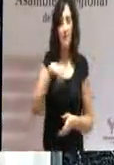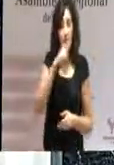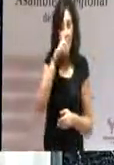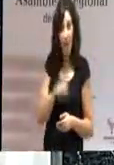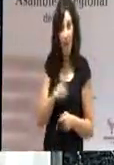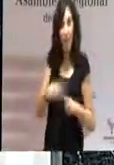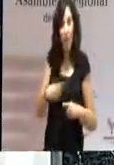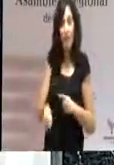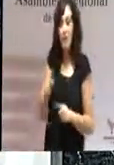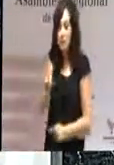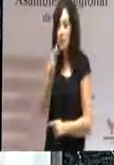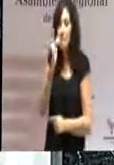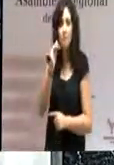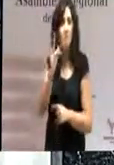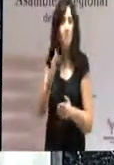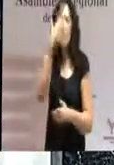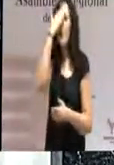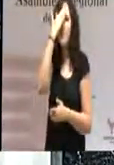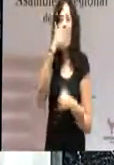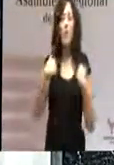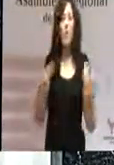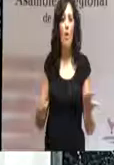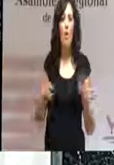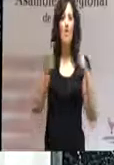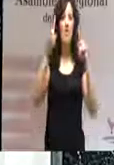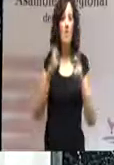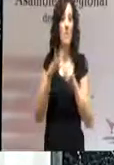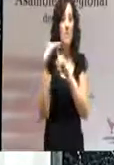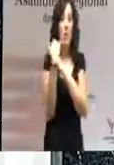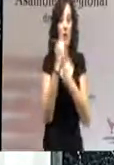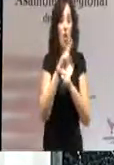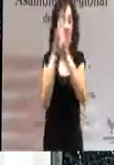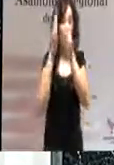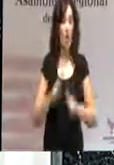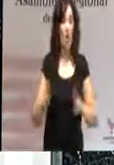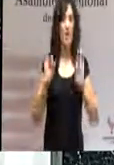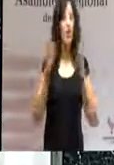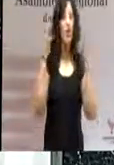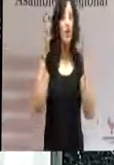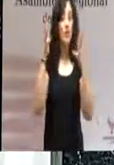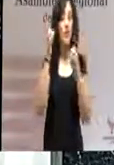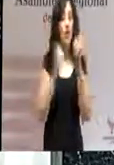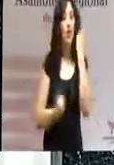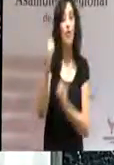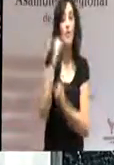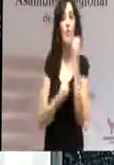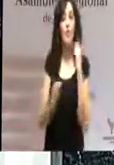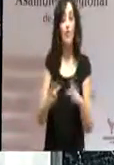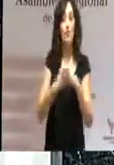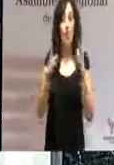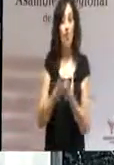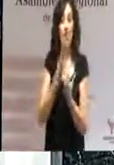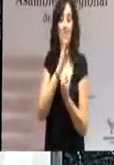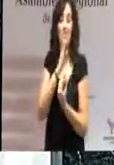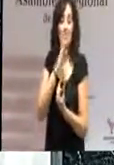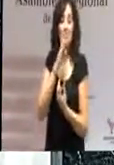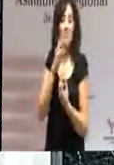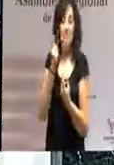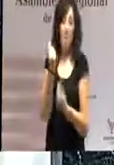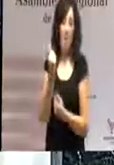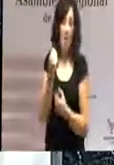la favorable coyuntura económica internacional, como apunta el Consejo Económico y Social. Precio del